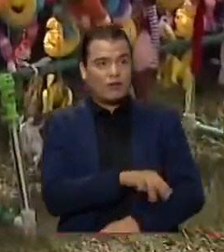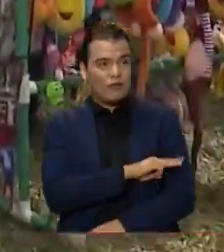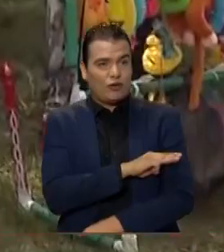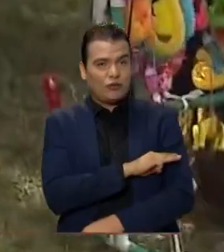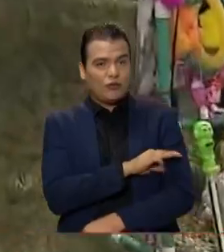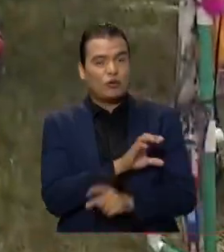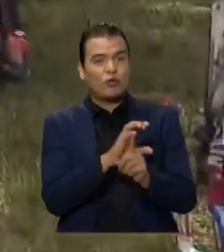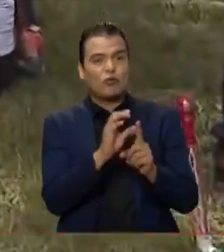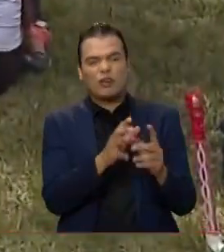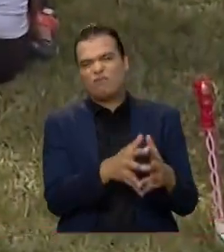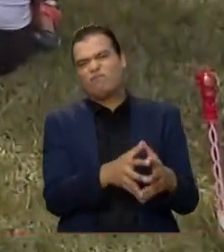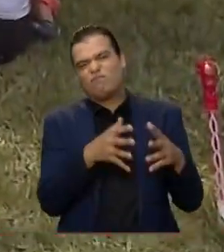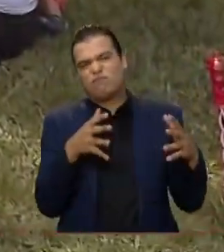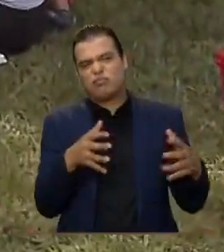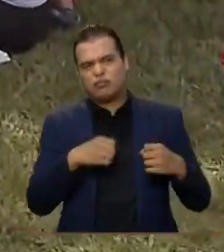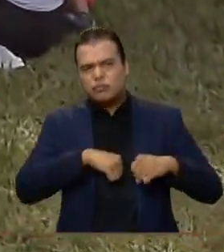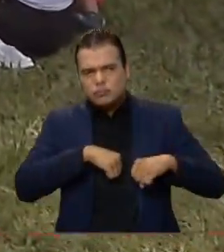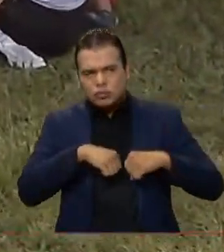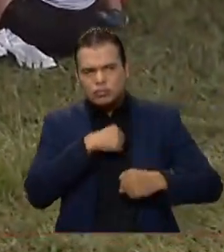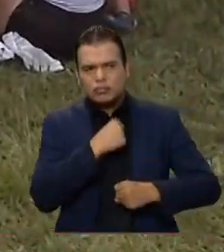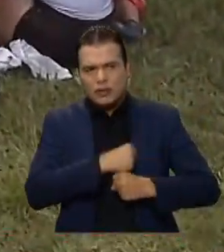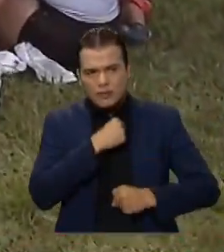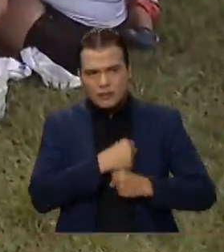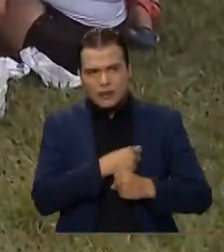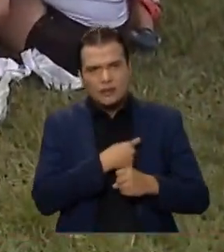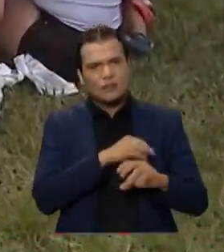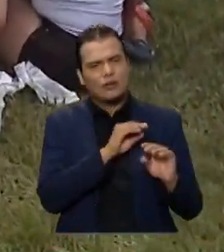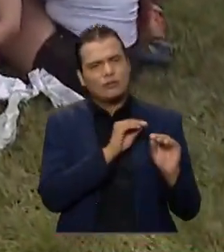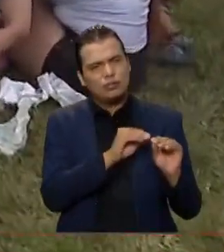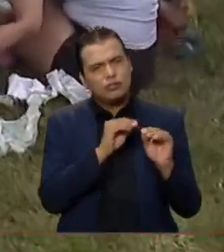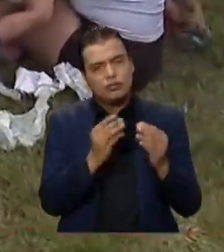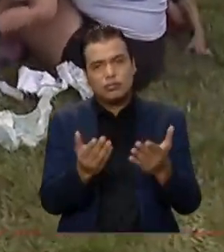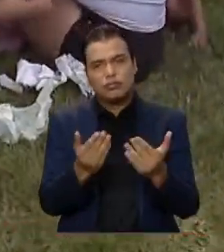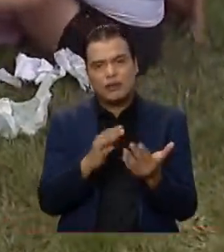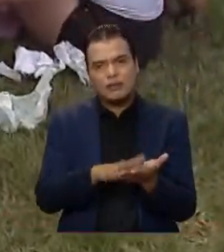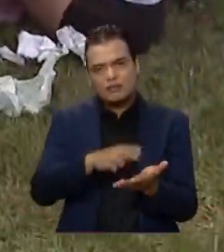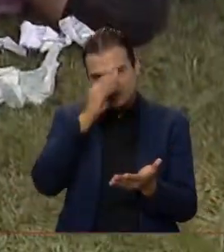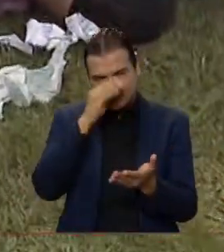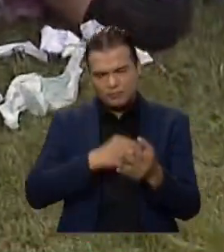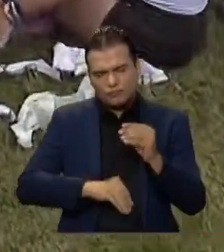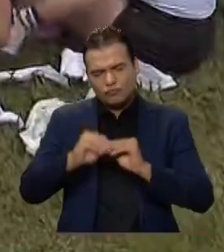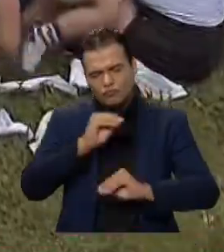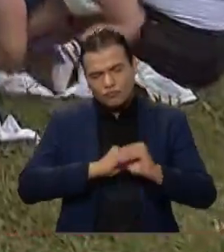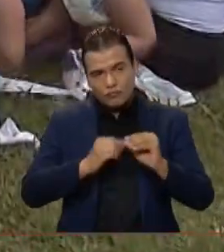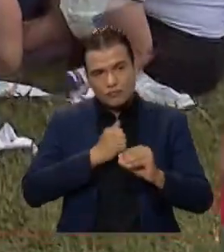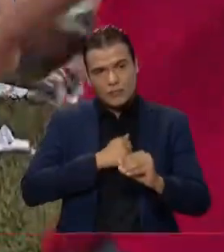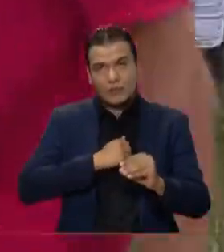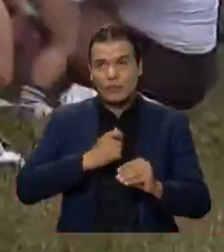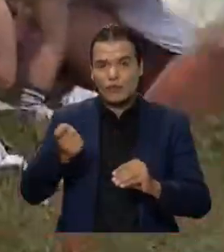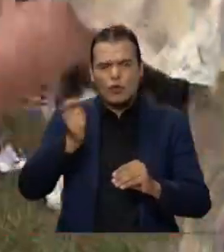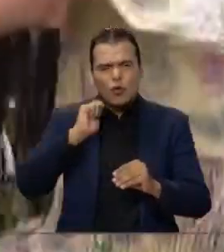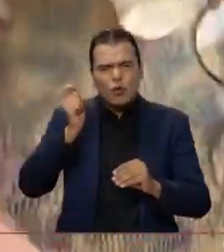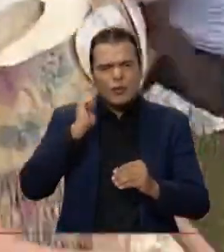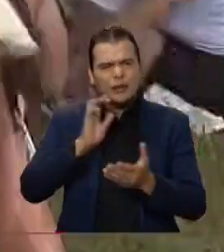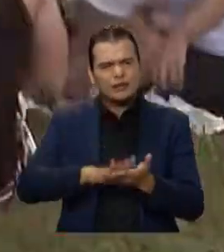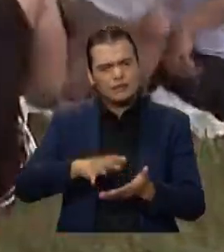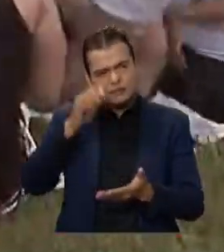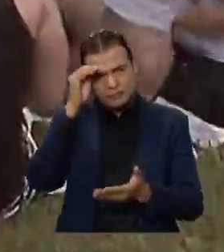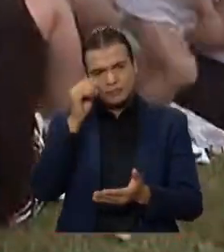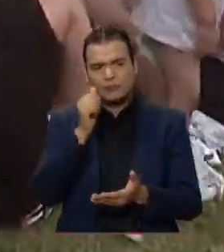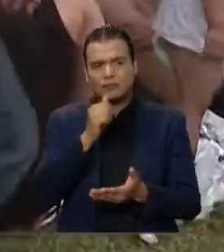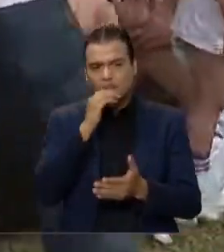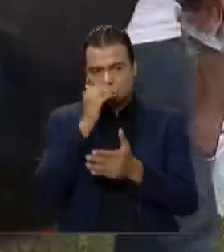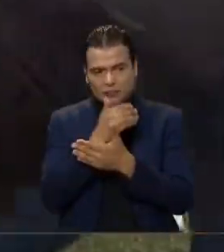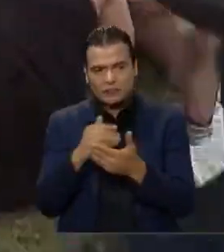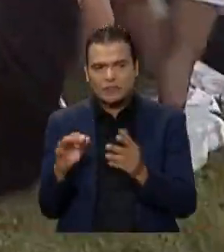culturales de la Gobernación del Valle del Cauca, enseñándole a los niños cómo hacer una cometa, pero esto tiene un componente especial, y es que los niños se integran